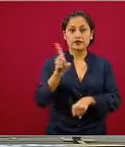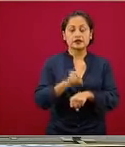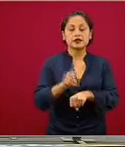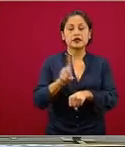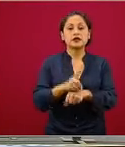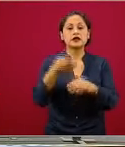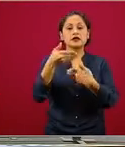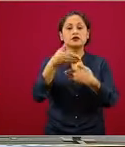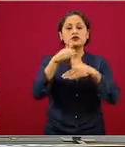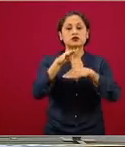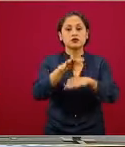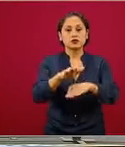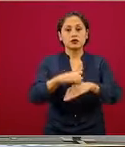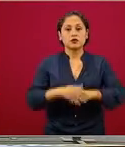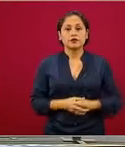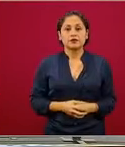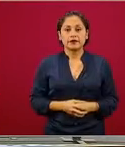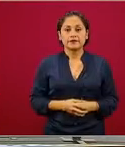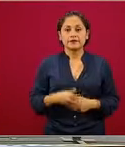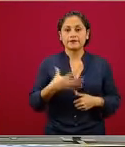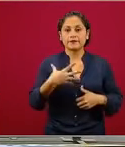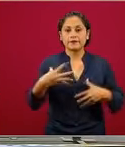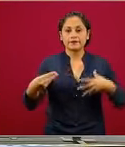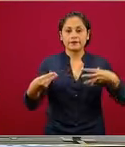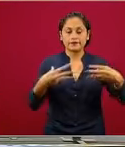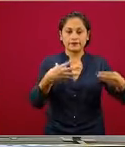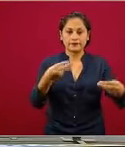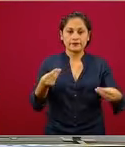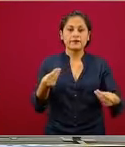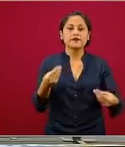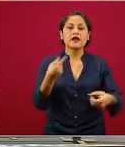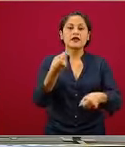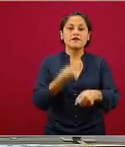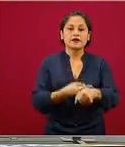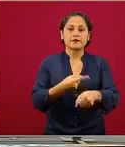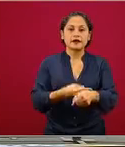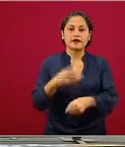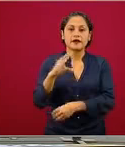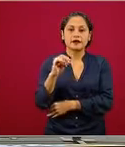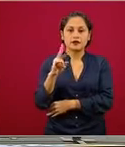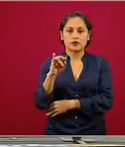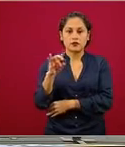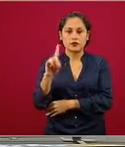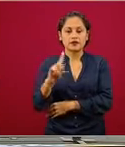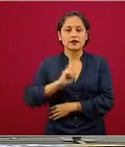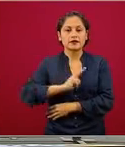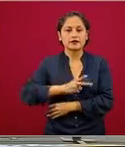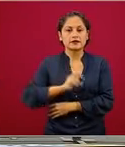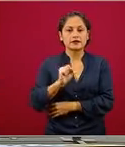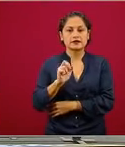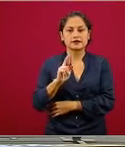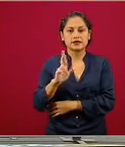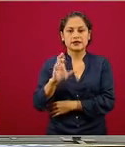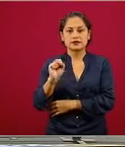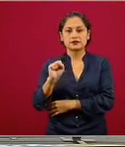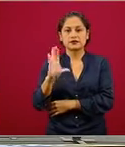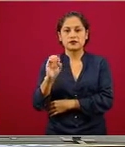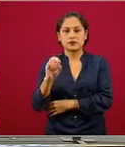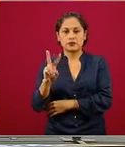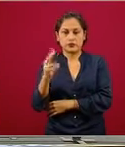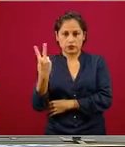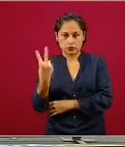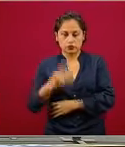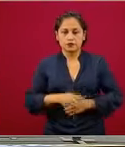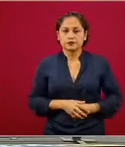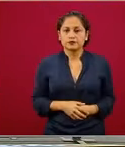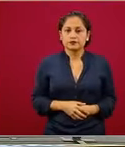situación de la pandemia del COVID, la enfermedad causada por el nuevo coronavirus SARS-CoV-2. Hoy nos vamos a centrar